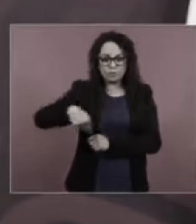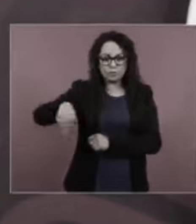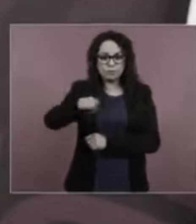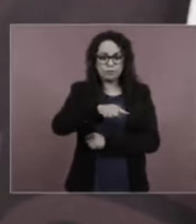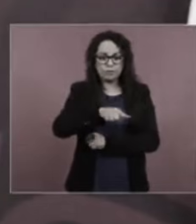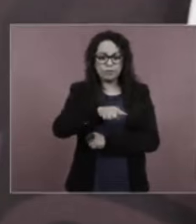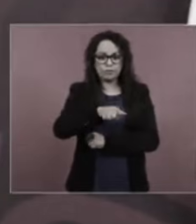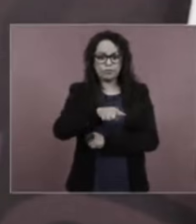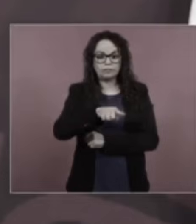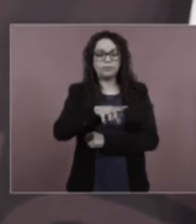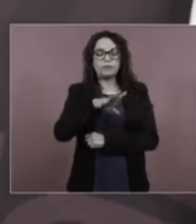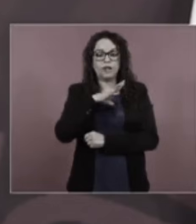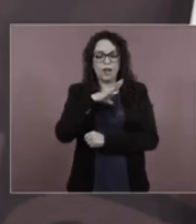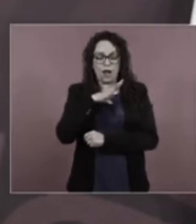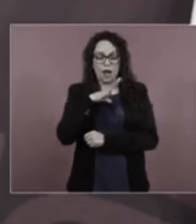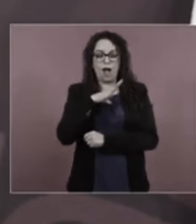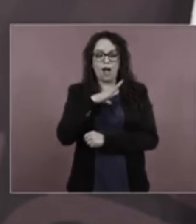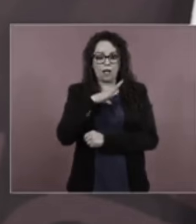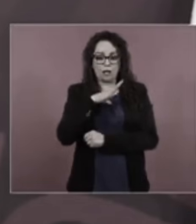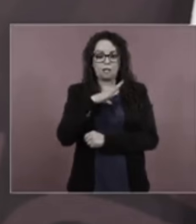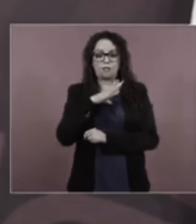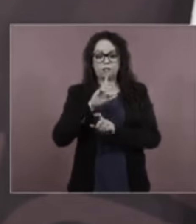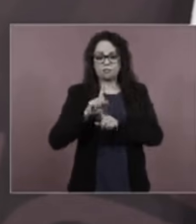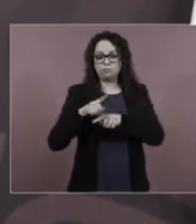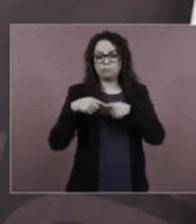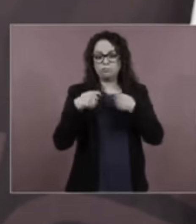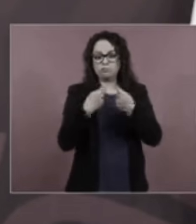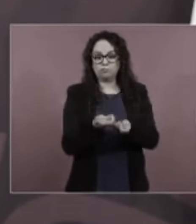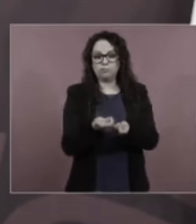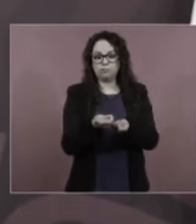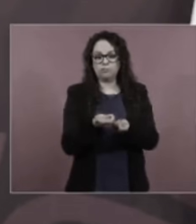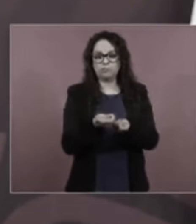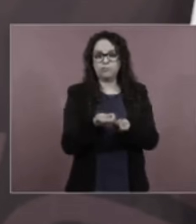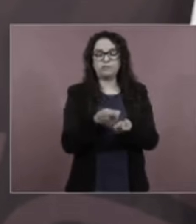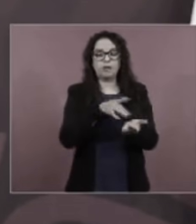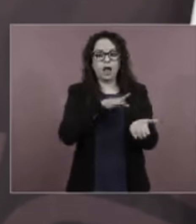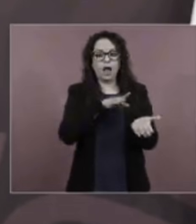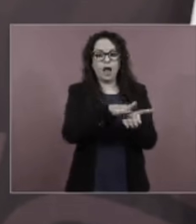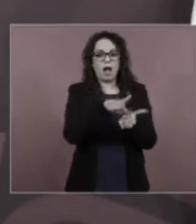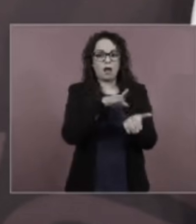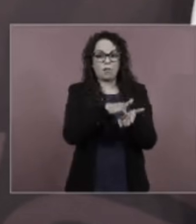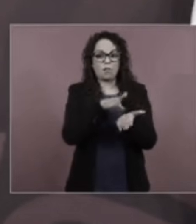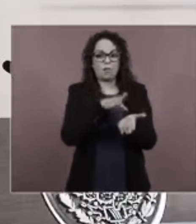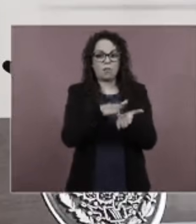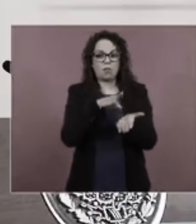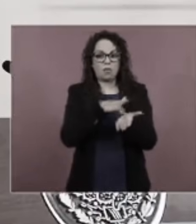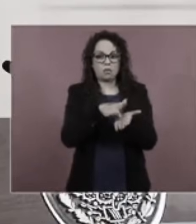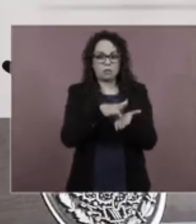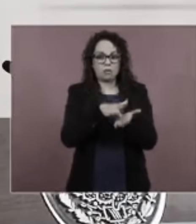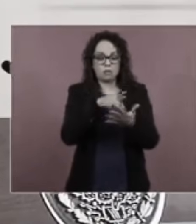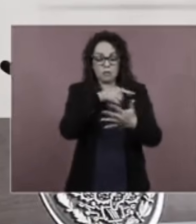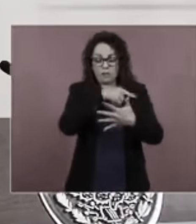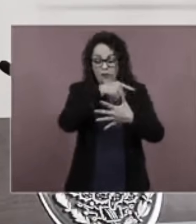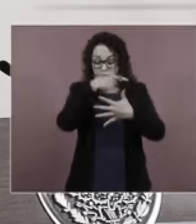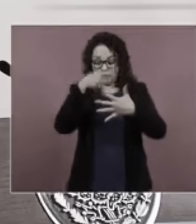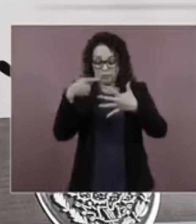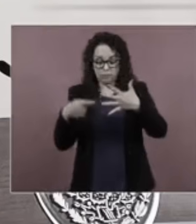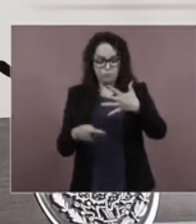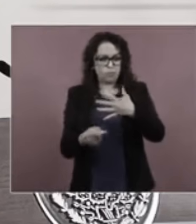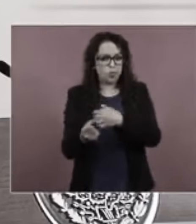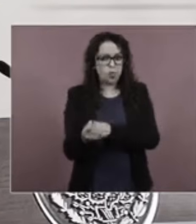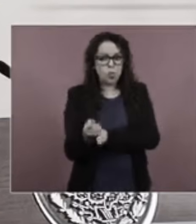los hogares reciben cuando menos un apoyo del presupuesto